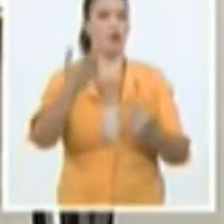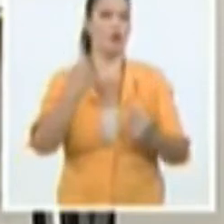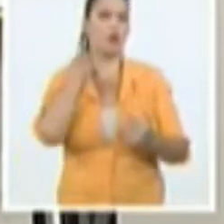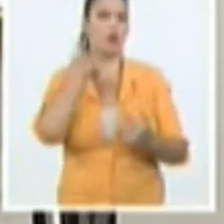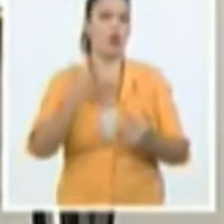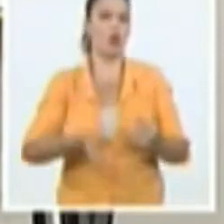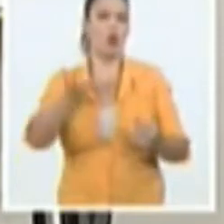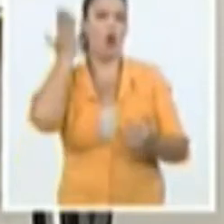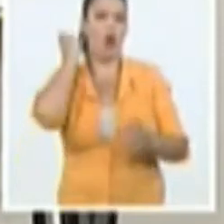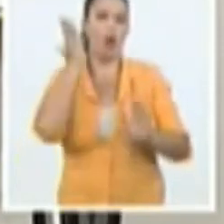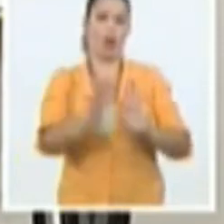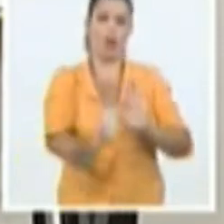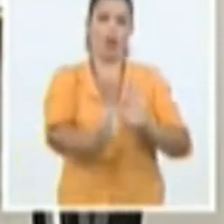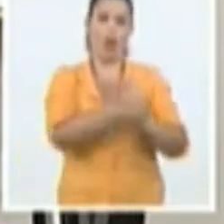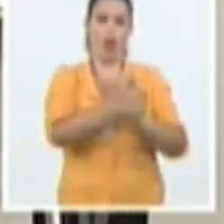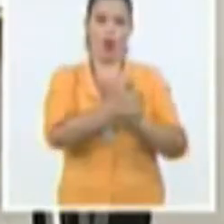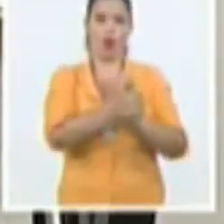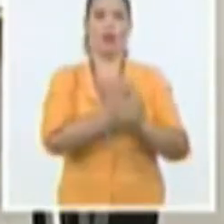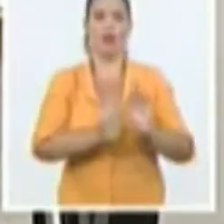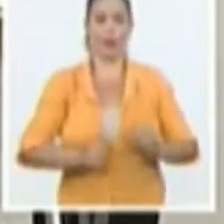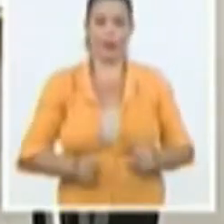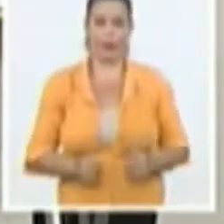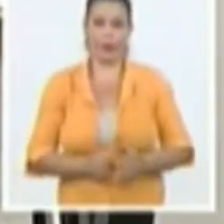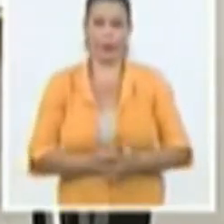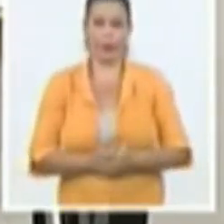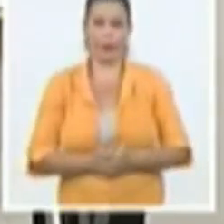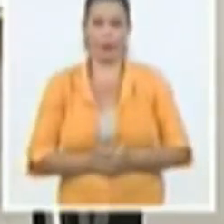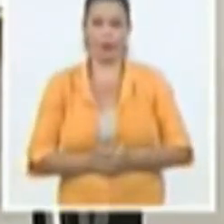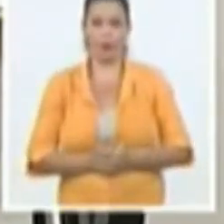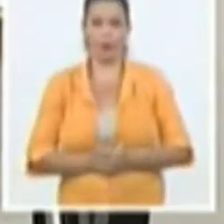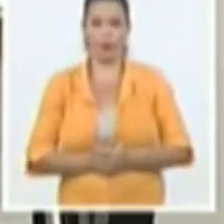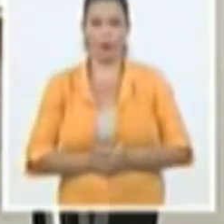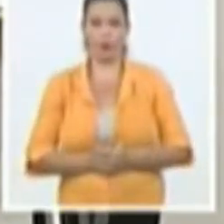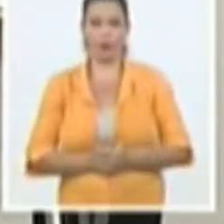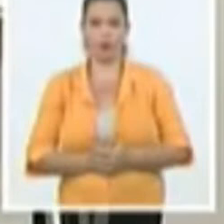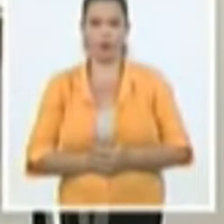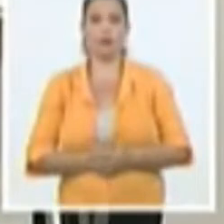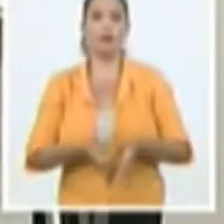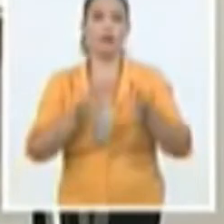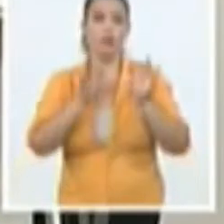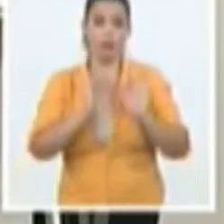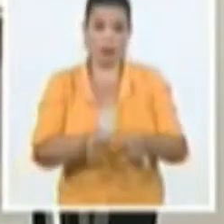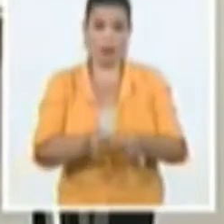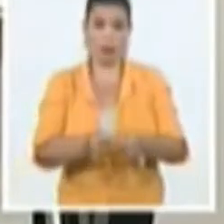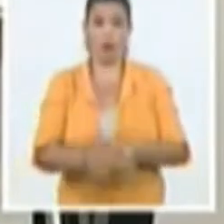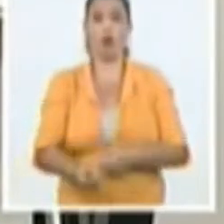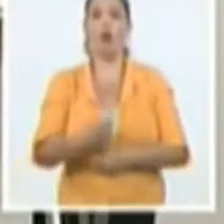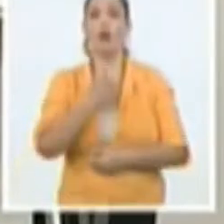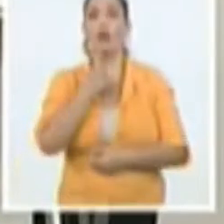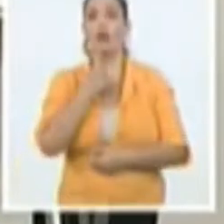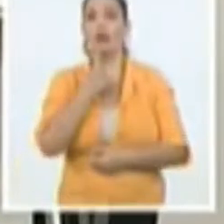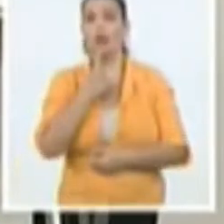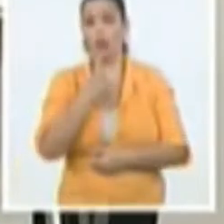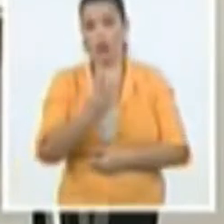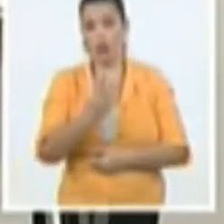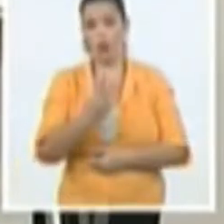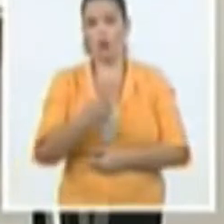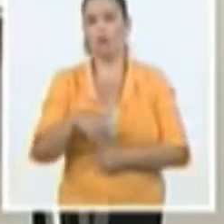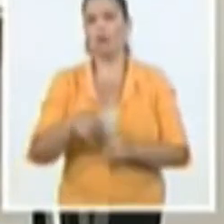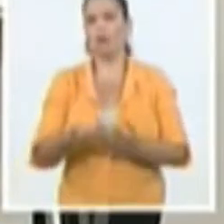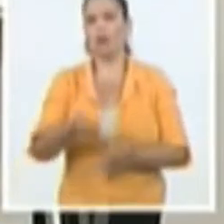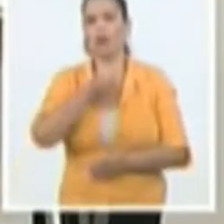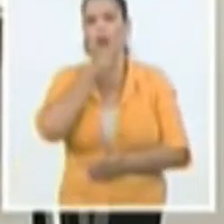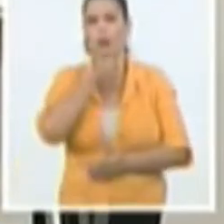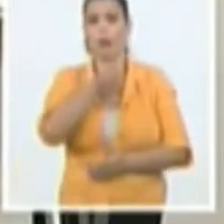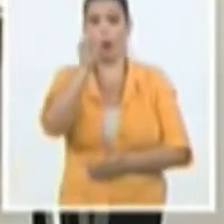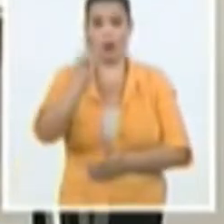de manera encubierta. Así lo afirmó John M. Brother, periodista del New York Times,